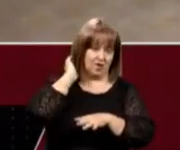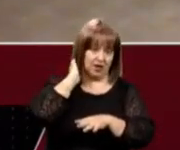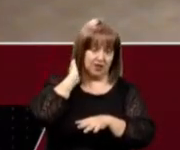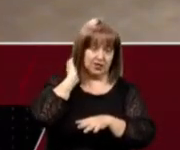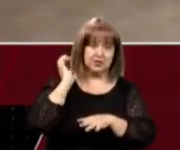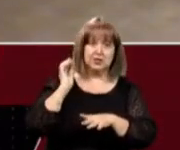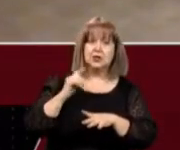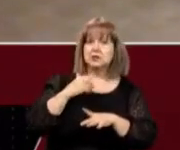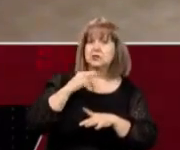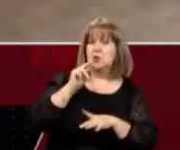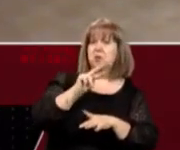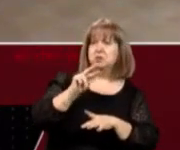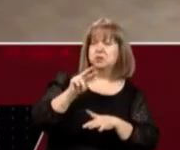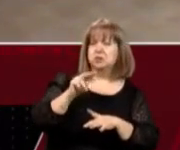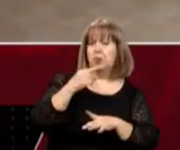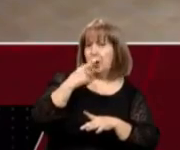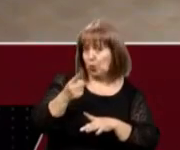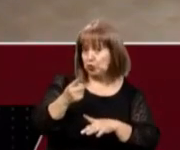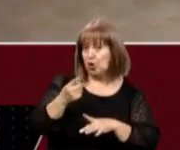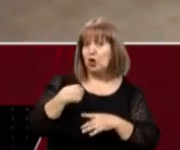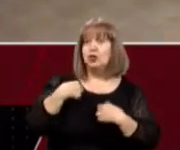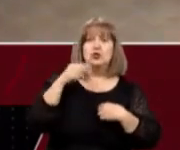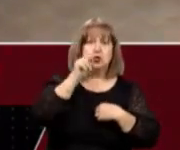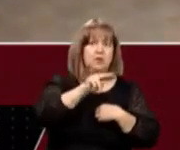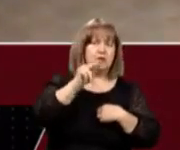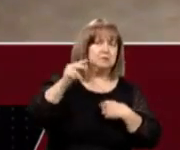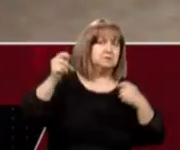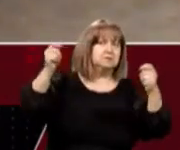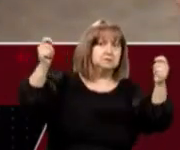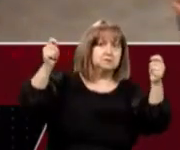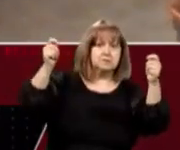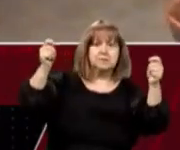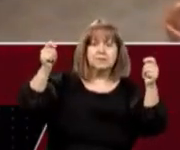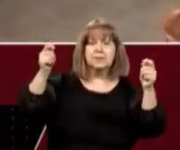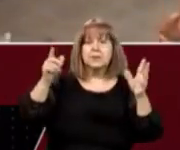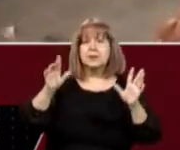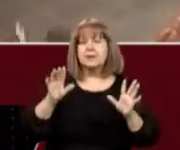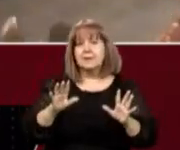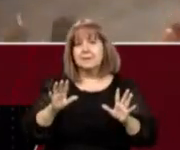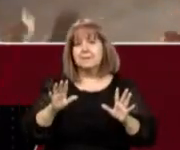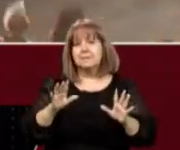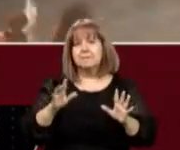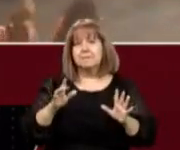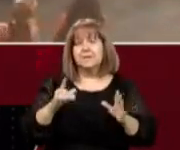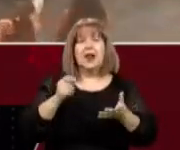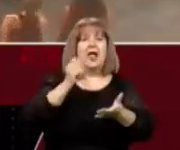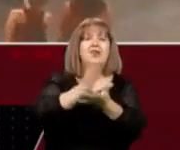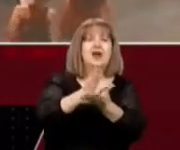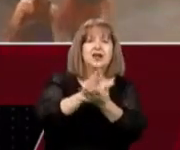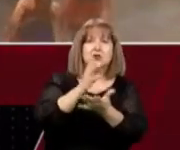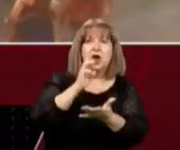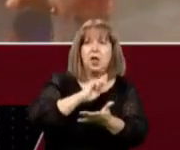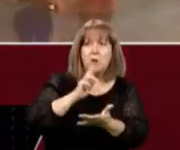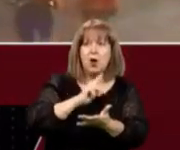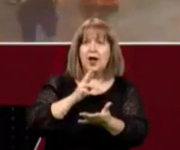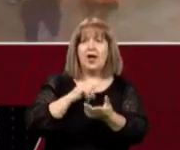Vimos bastante pancartas, pero en general están relacionadas con el tema del derecho de las